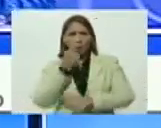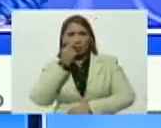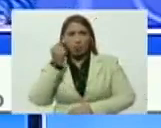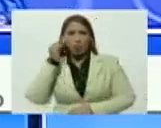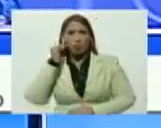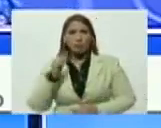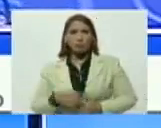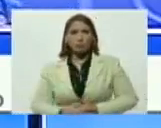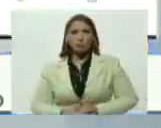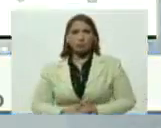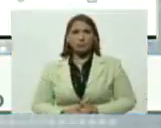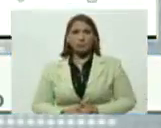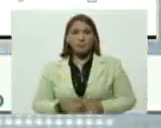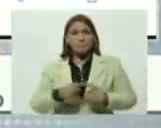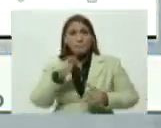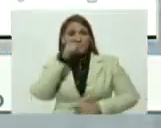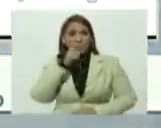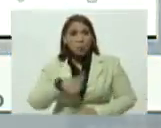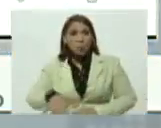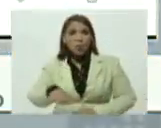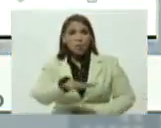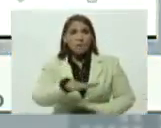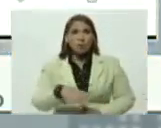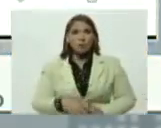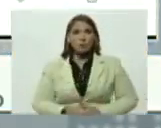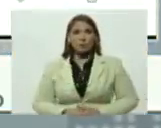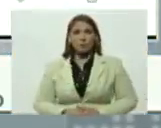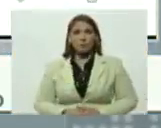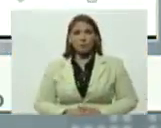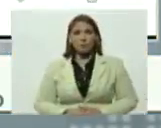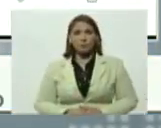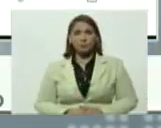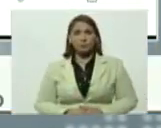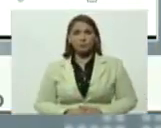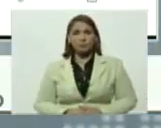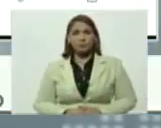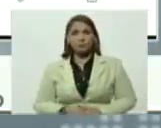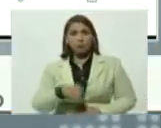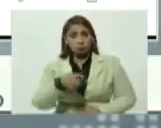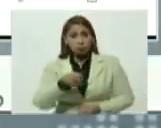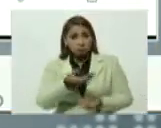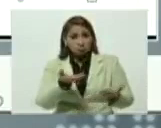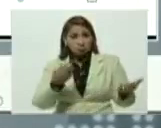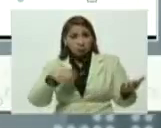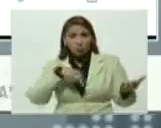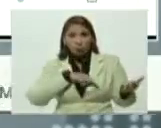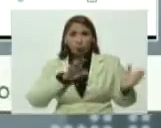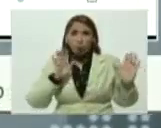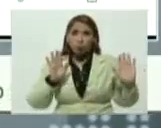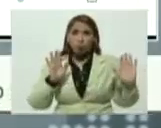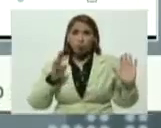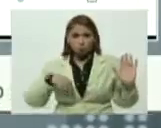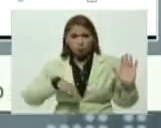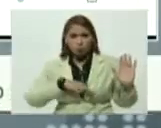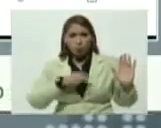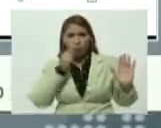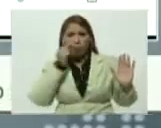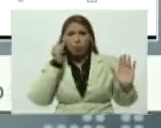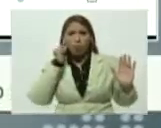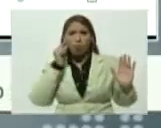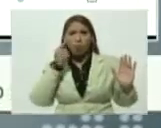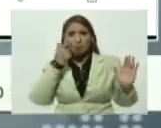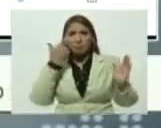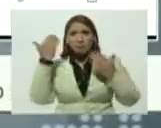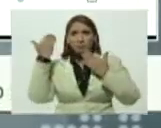trabajadora, para el pueblo. ¿Verdad? Y ahí estamos, fíjense, nuestros muchachos, ahí están poniendo